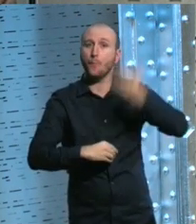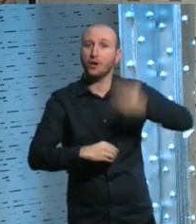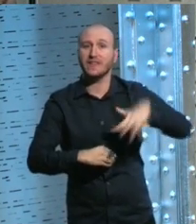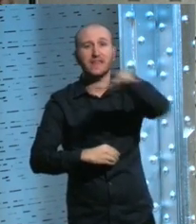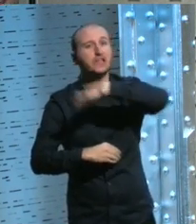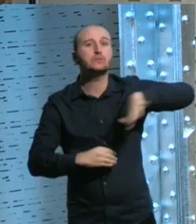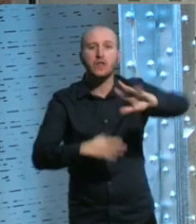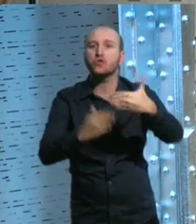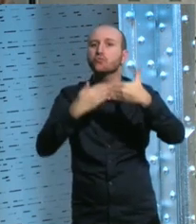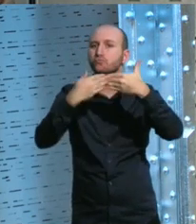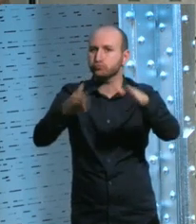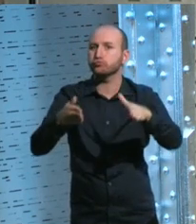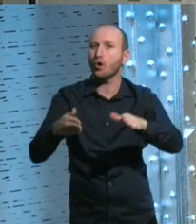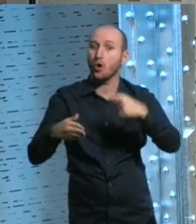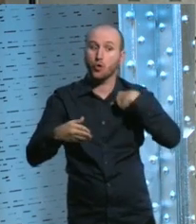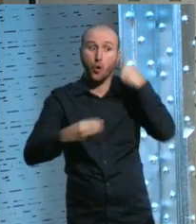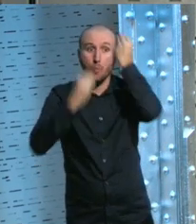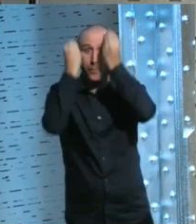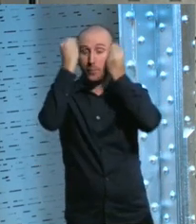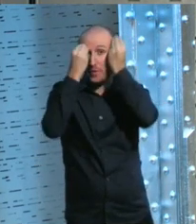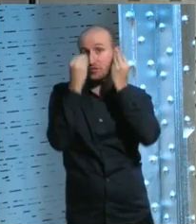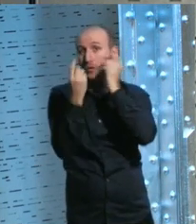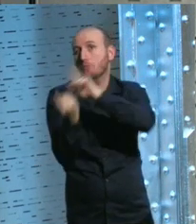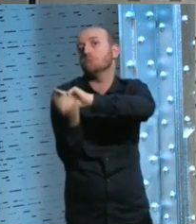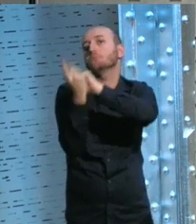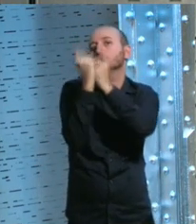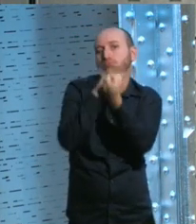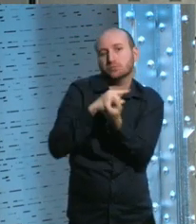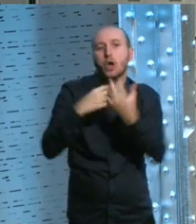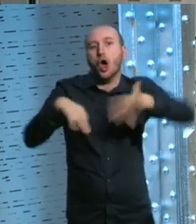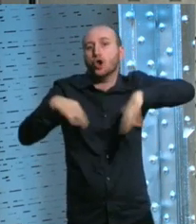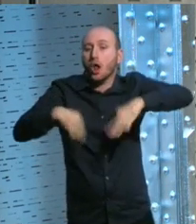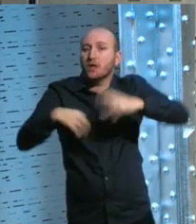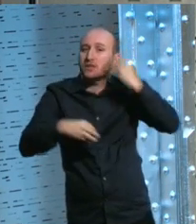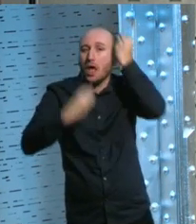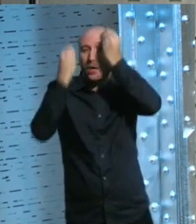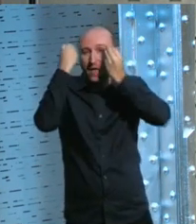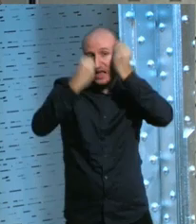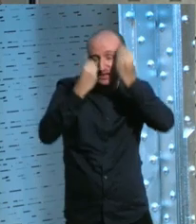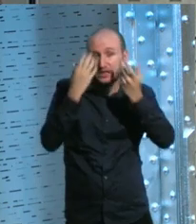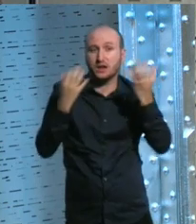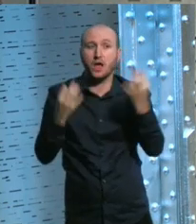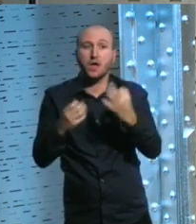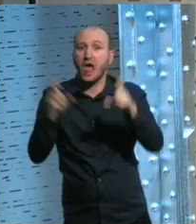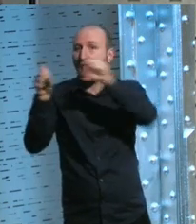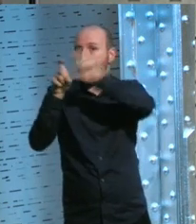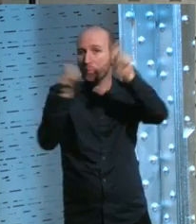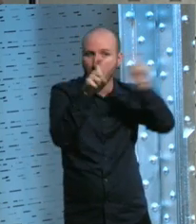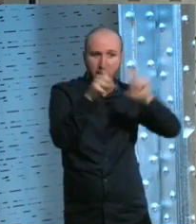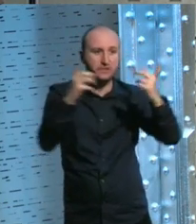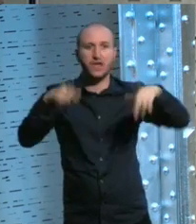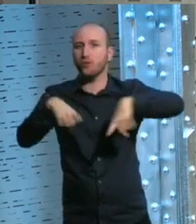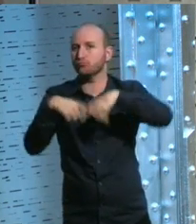espacios. Y yo creo que, contrariamente a lo que se puede pensar, cualquier empresa,